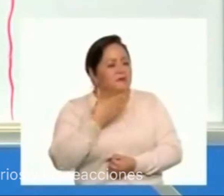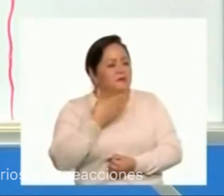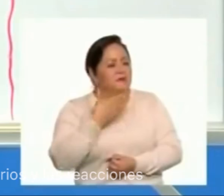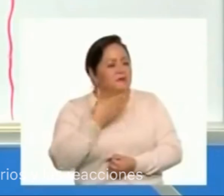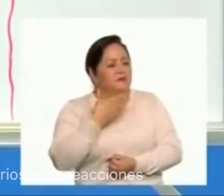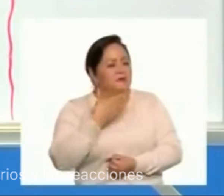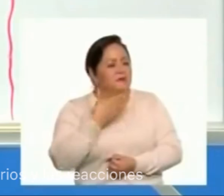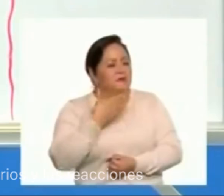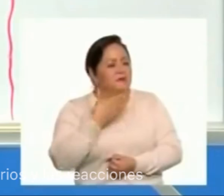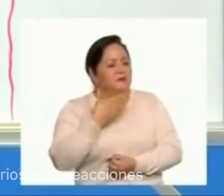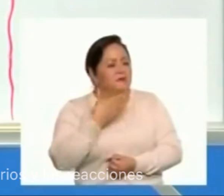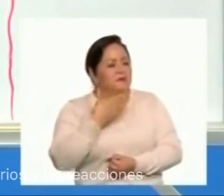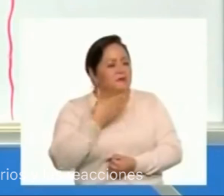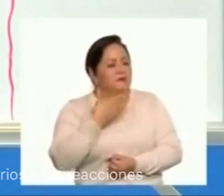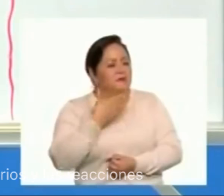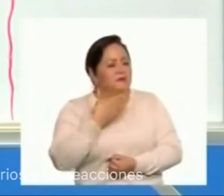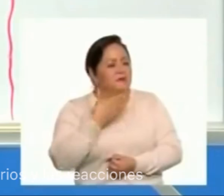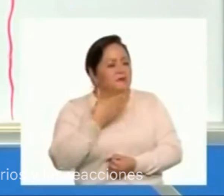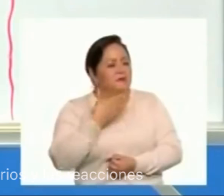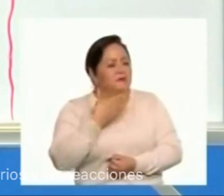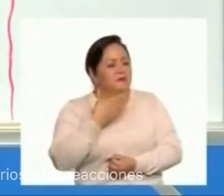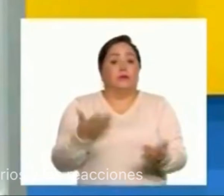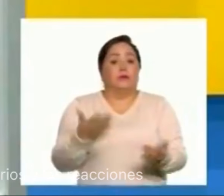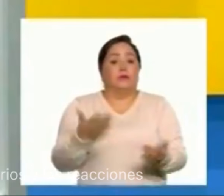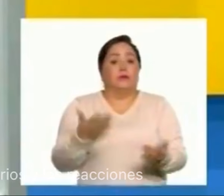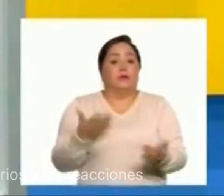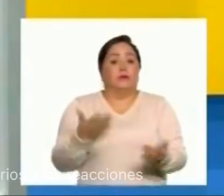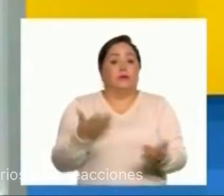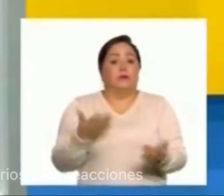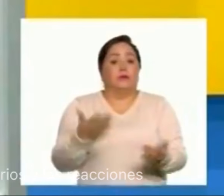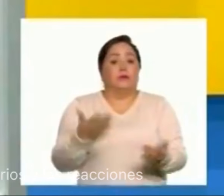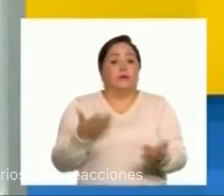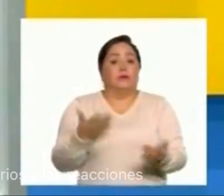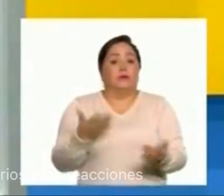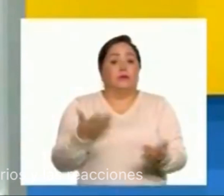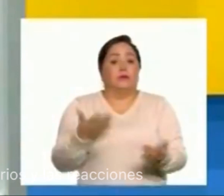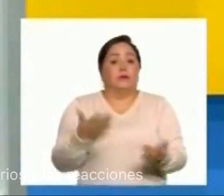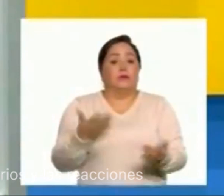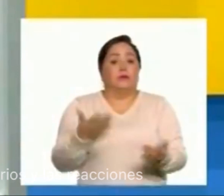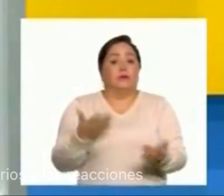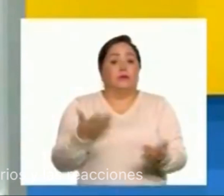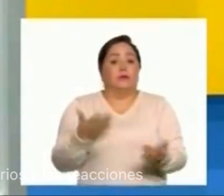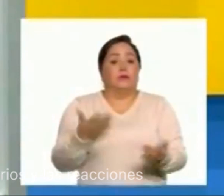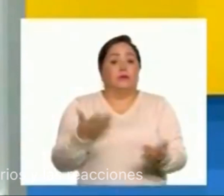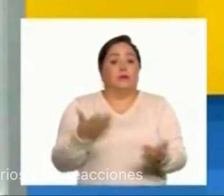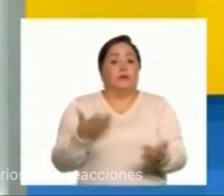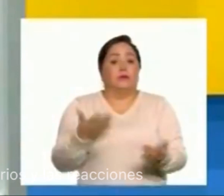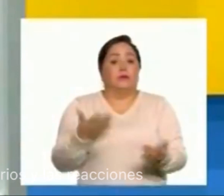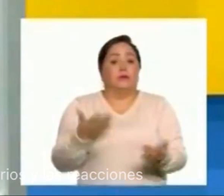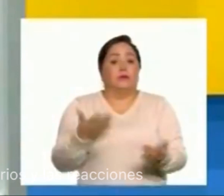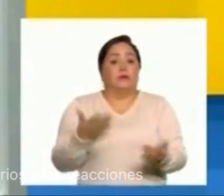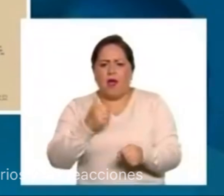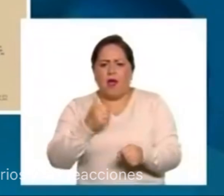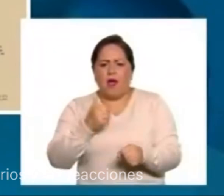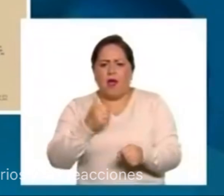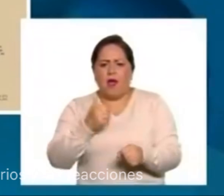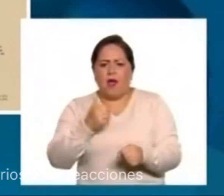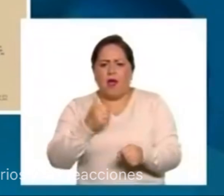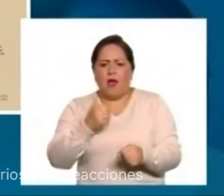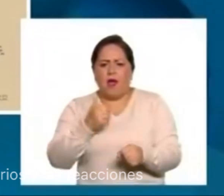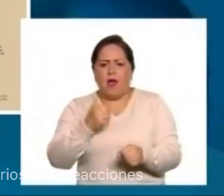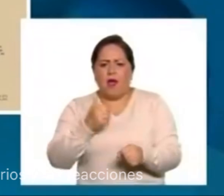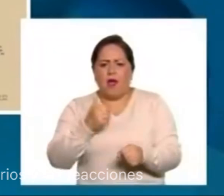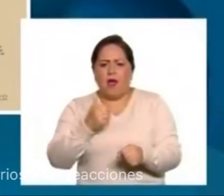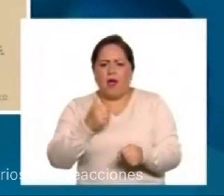de prevención y bajo nivel socioeconómico. Fue un desastre por la pérdida de vida y daños económicos y ambientales. Veamos la